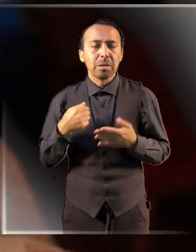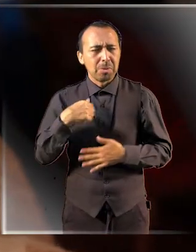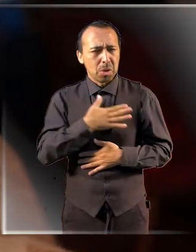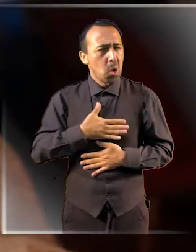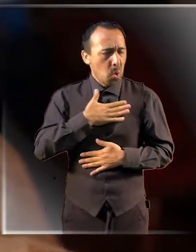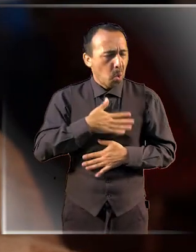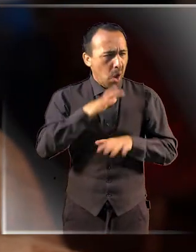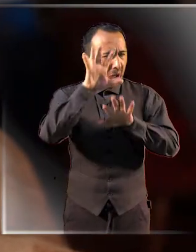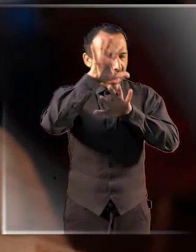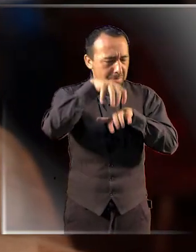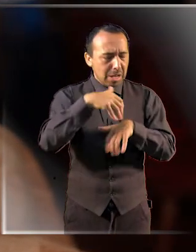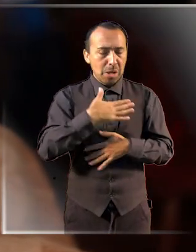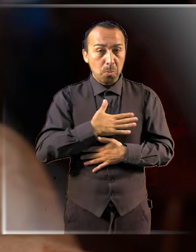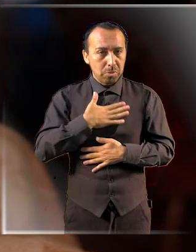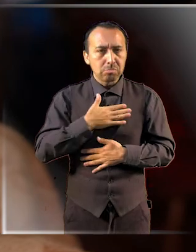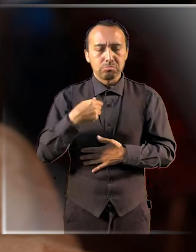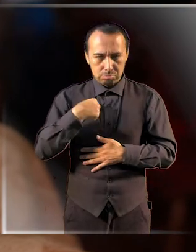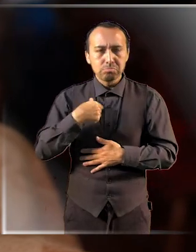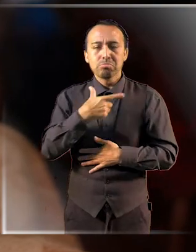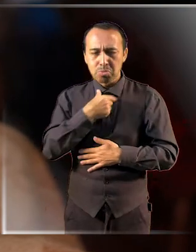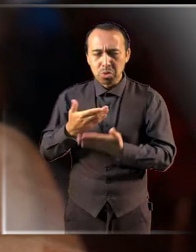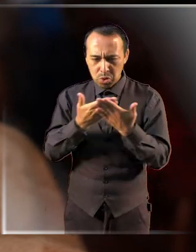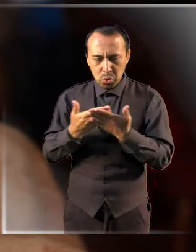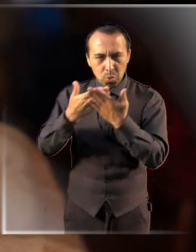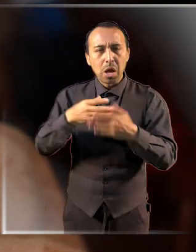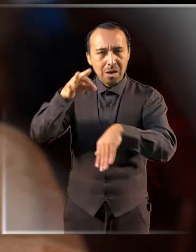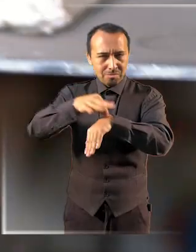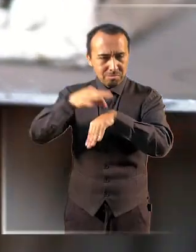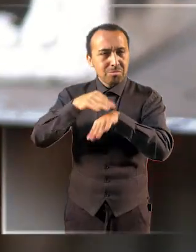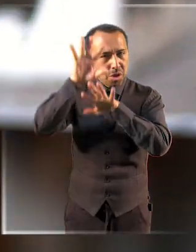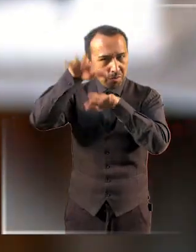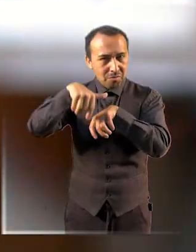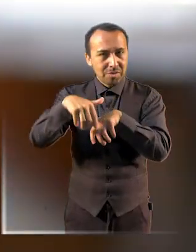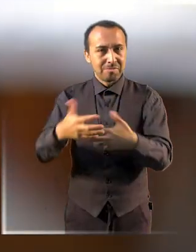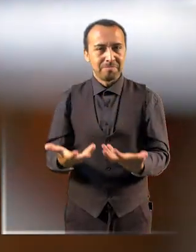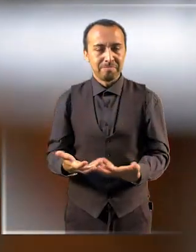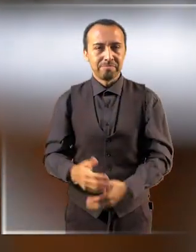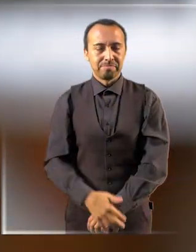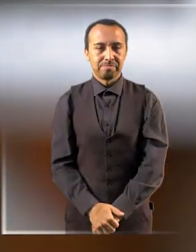mira dentro de la pecera a su tortuga. Por eso quiero ser veterinario.